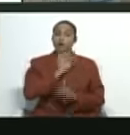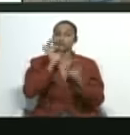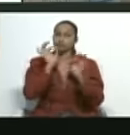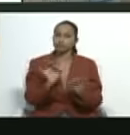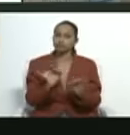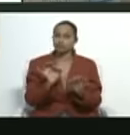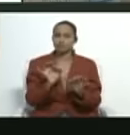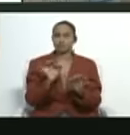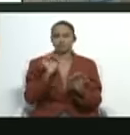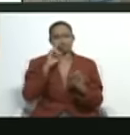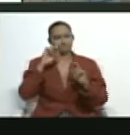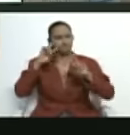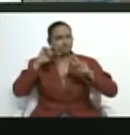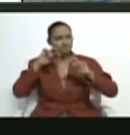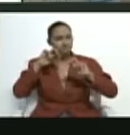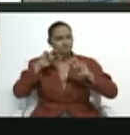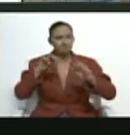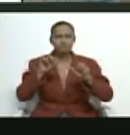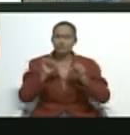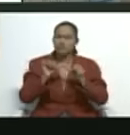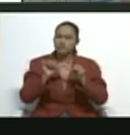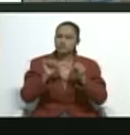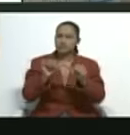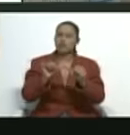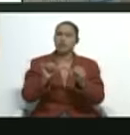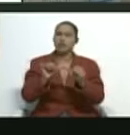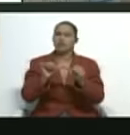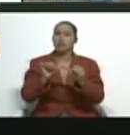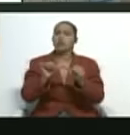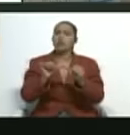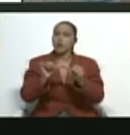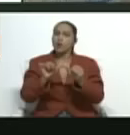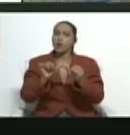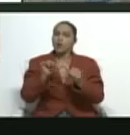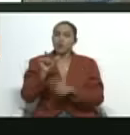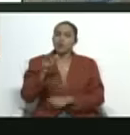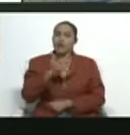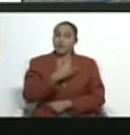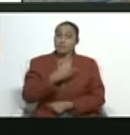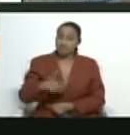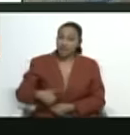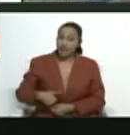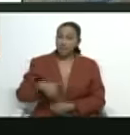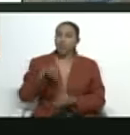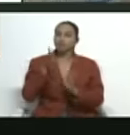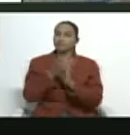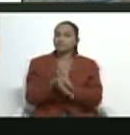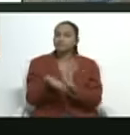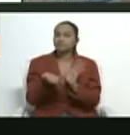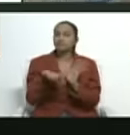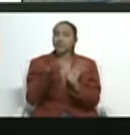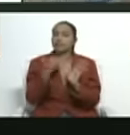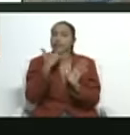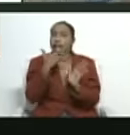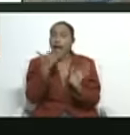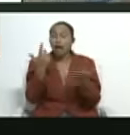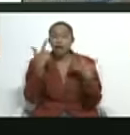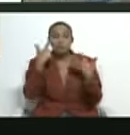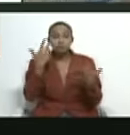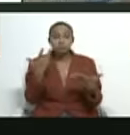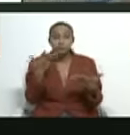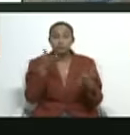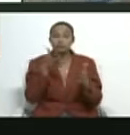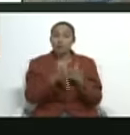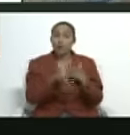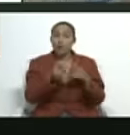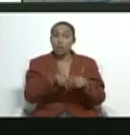seguimiento y velar por el estado de salud del ex vicepresidente Jorge Glass en aras de prevenir posibles daños irreparables.